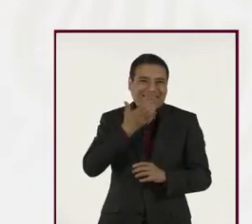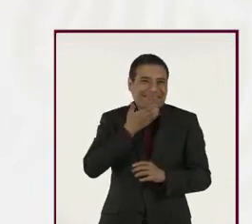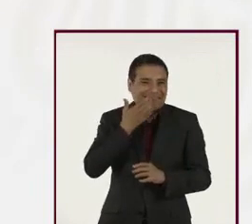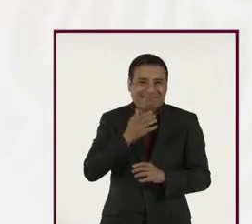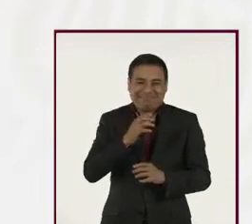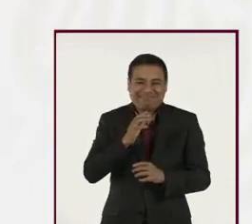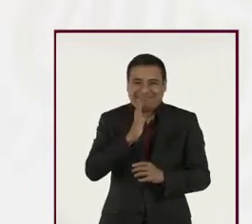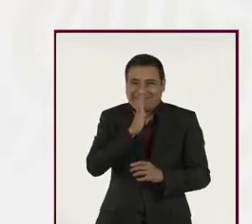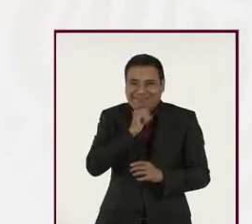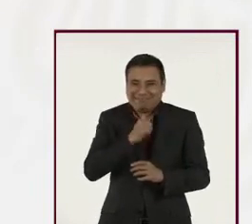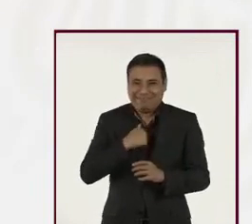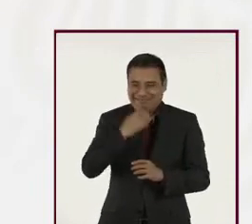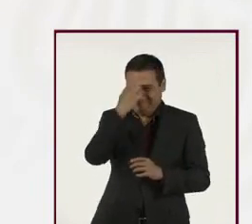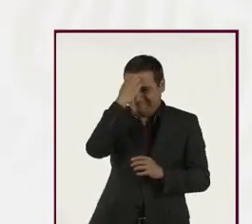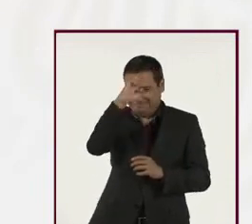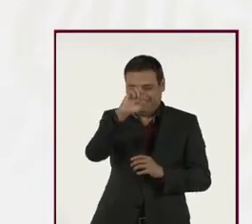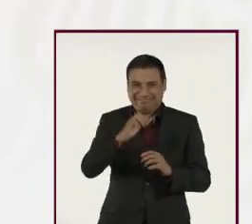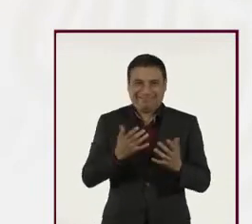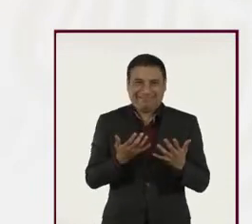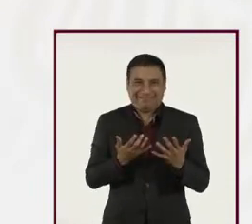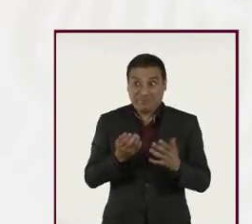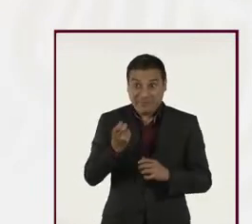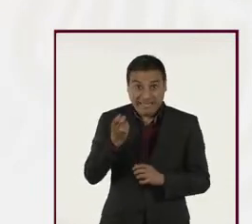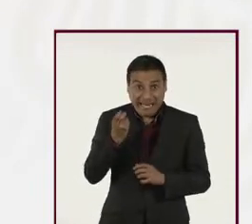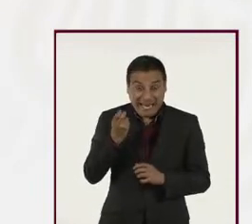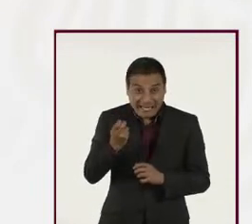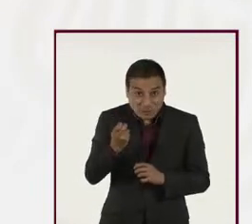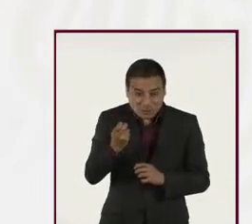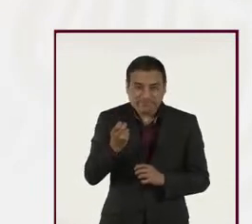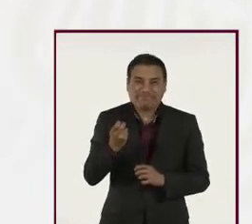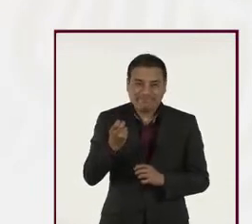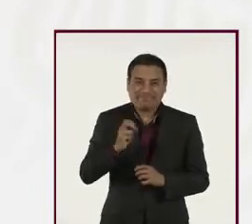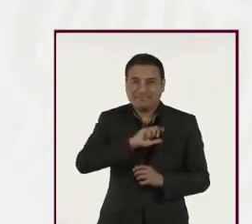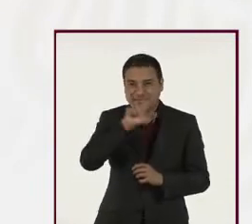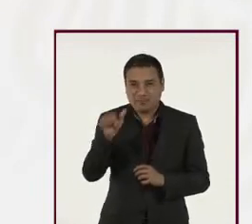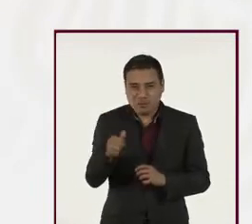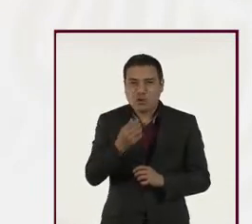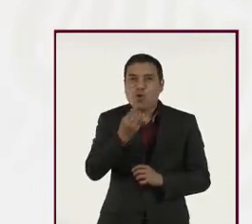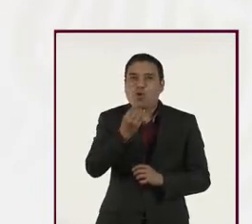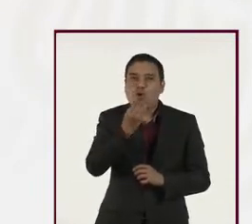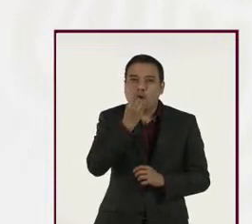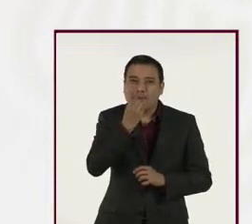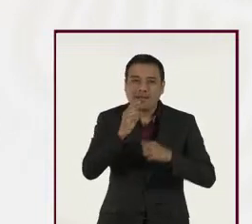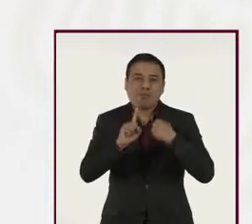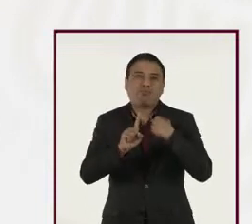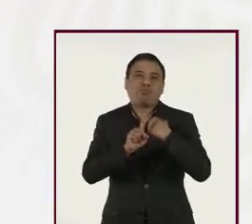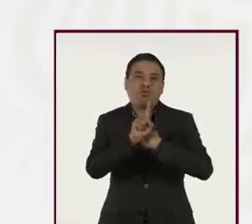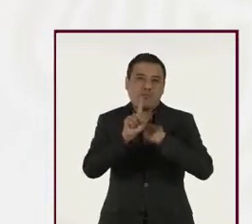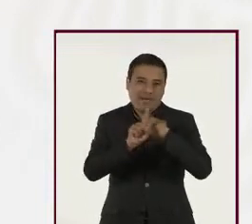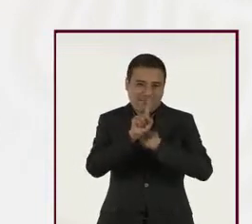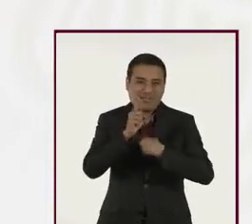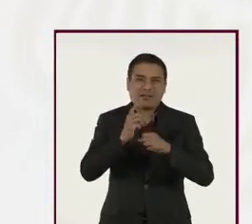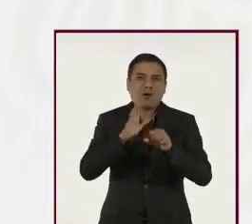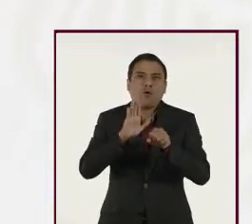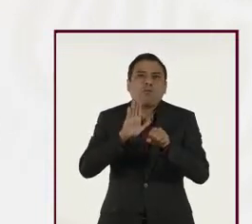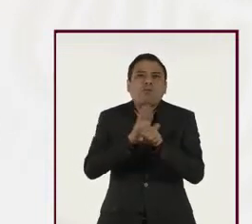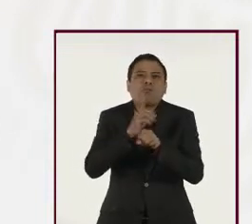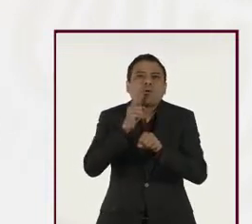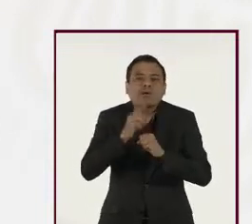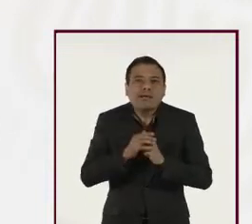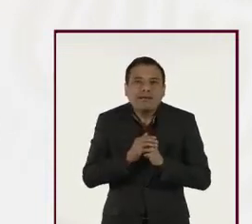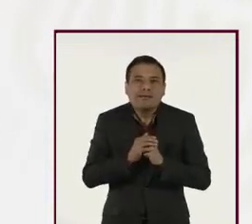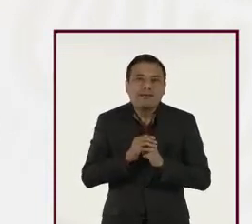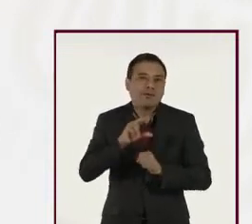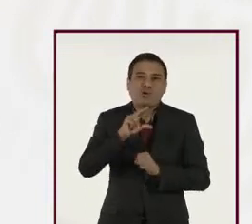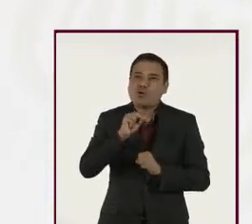adulto, y en muchas ocasiones el presentar estas conductas alimentarias están asociadas a el rechazo para transitar